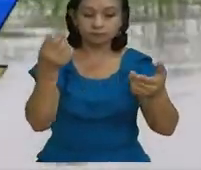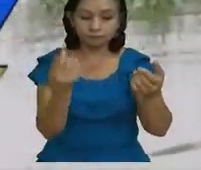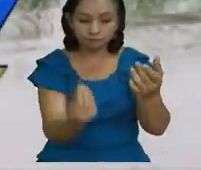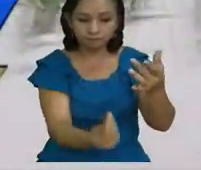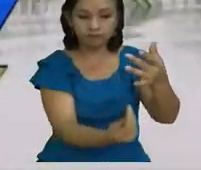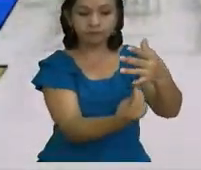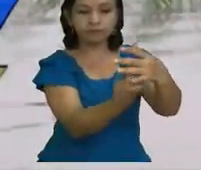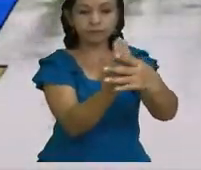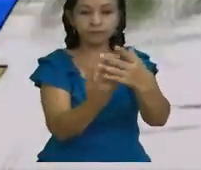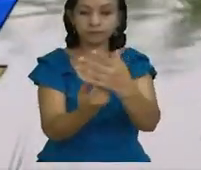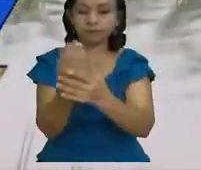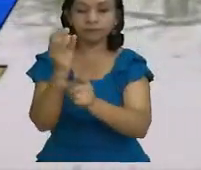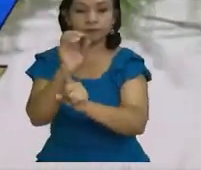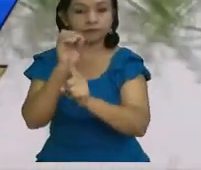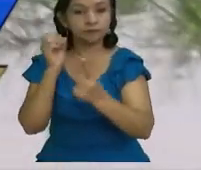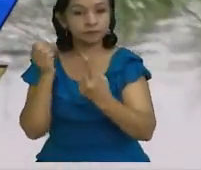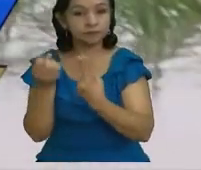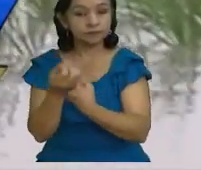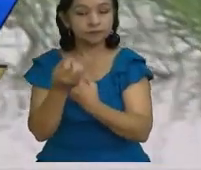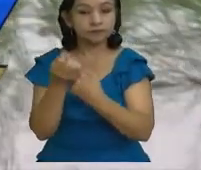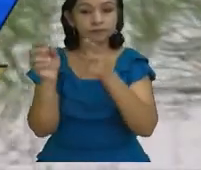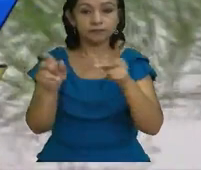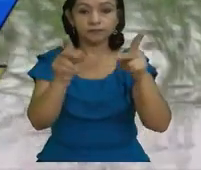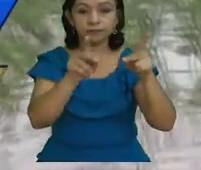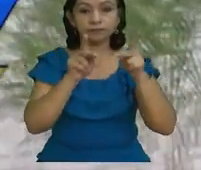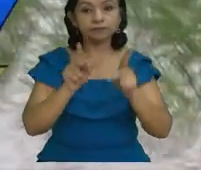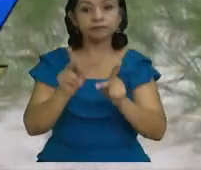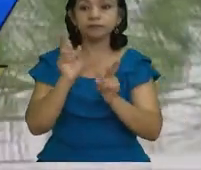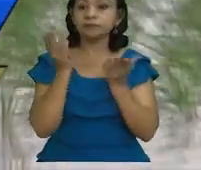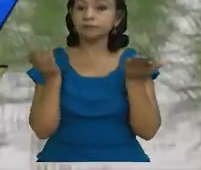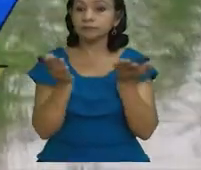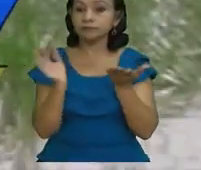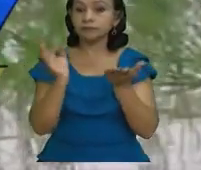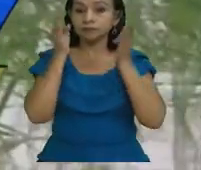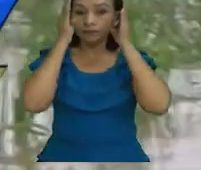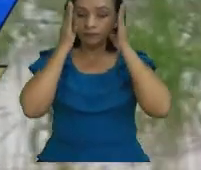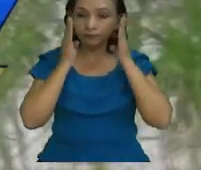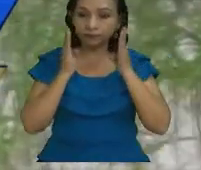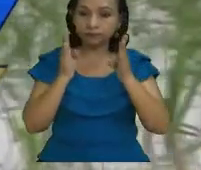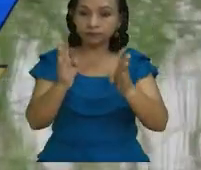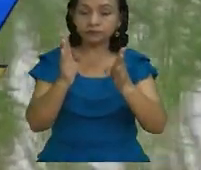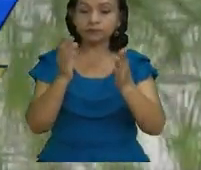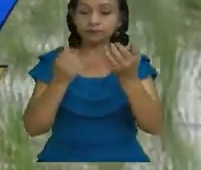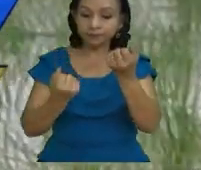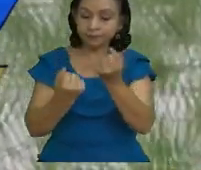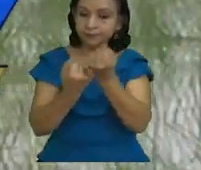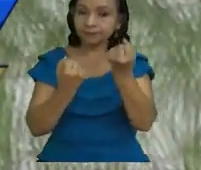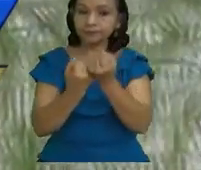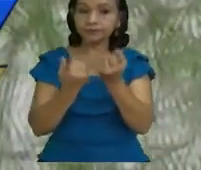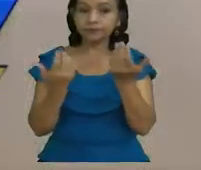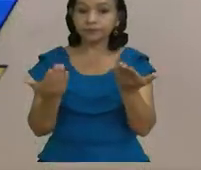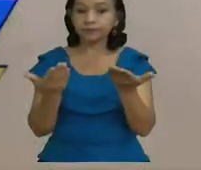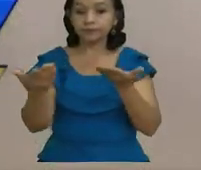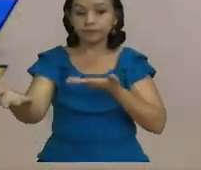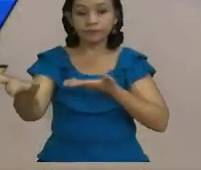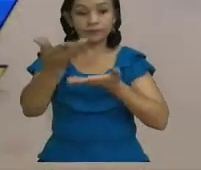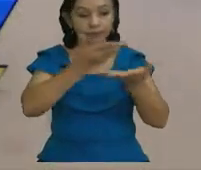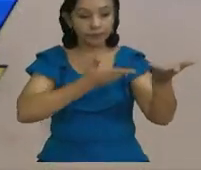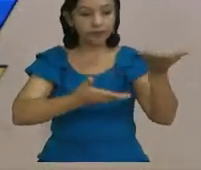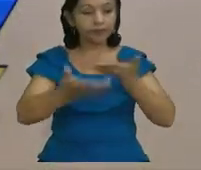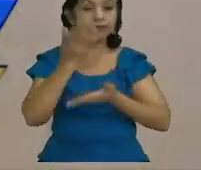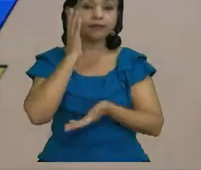agropecuaria, organizados en productores que los atendemos de manera directa con asistencia, en intercambios